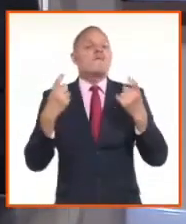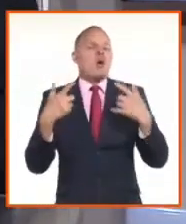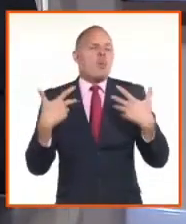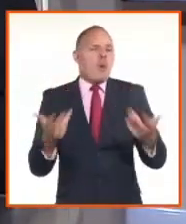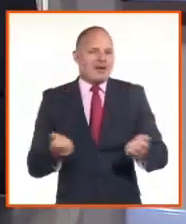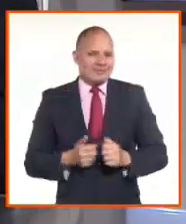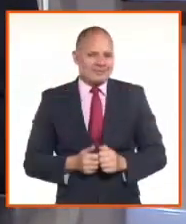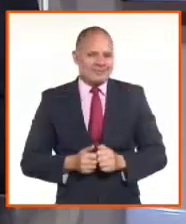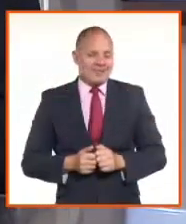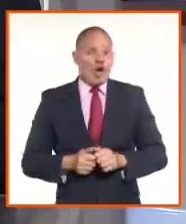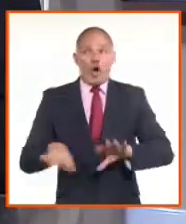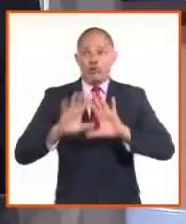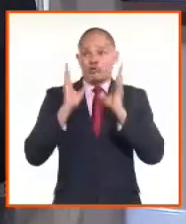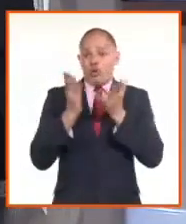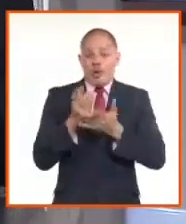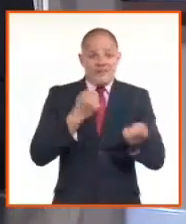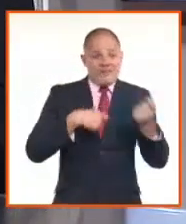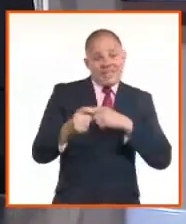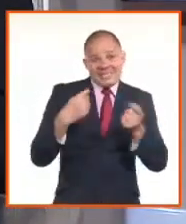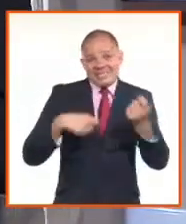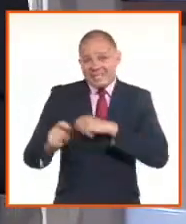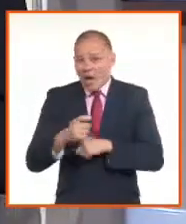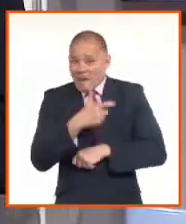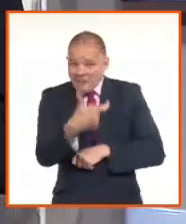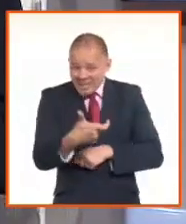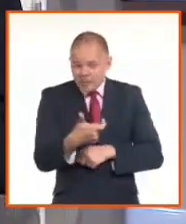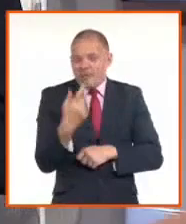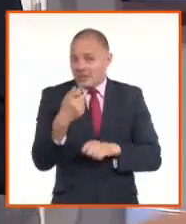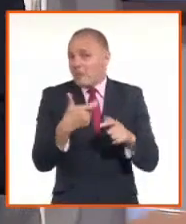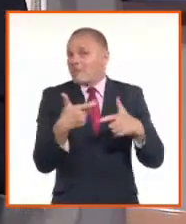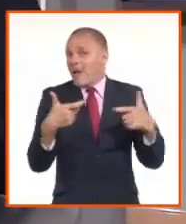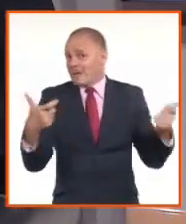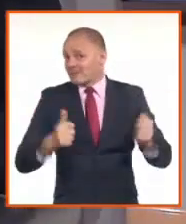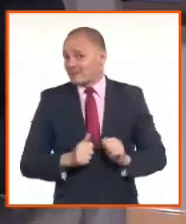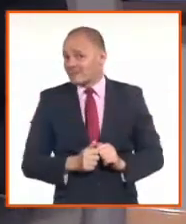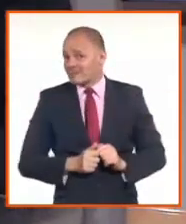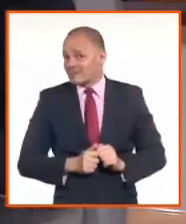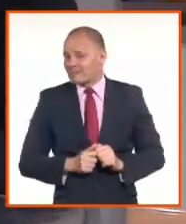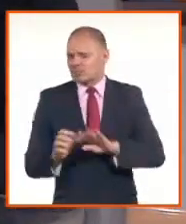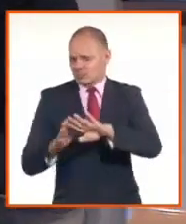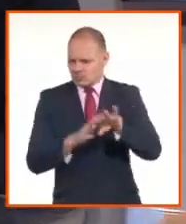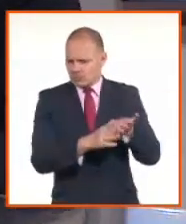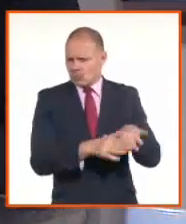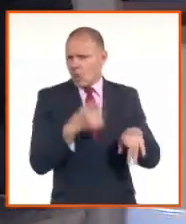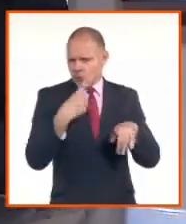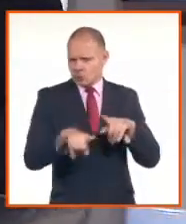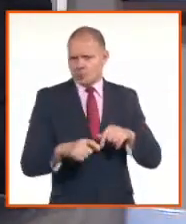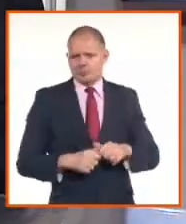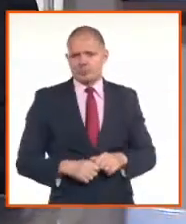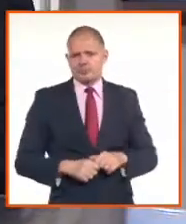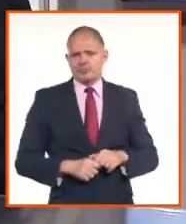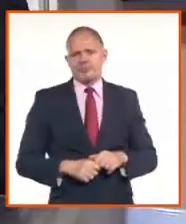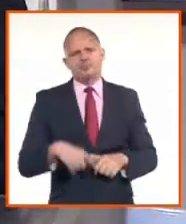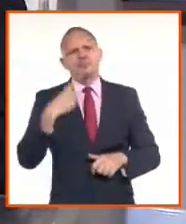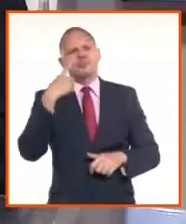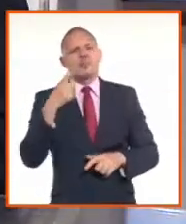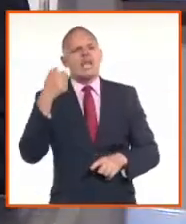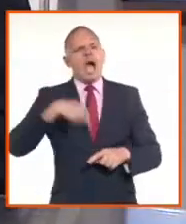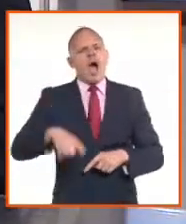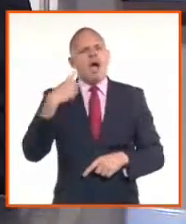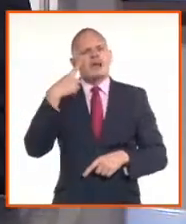ya lo decía hay que ver esto en la integralidad de las medidas por ejemplo exceso de circulante en pesos